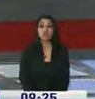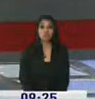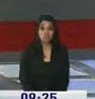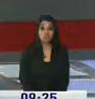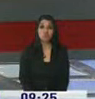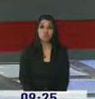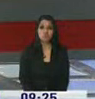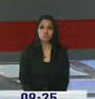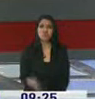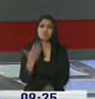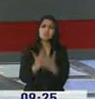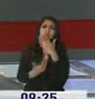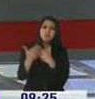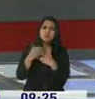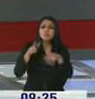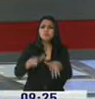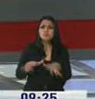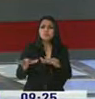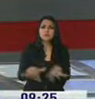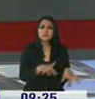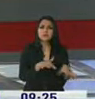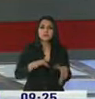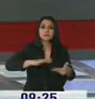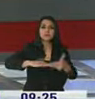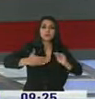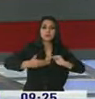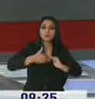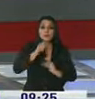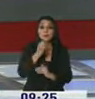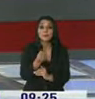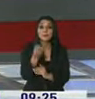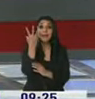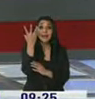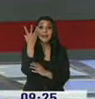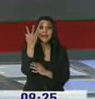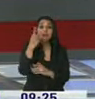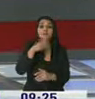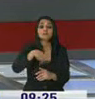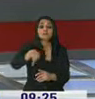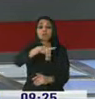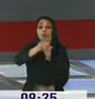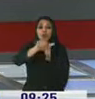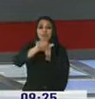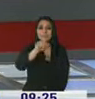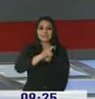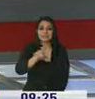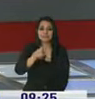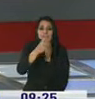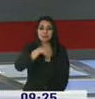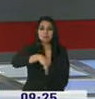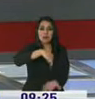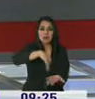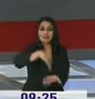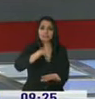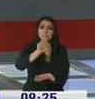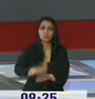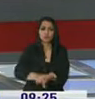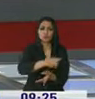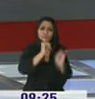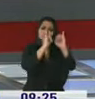Ritos ancestrales se realizaron allá en la comunidad de Agua Blanca, esto es en Puerto López, allá en el sur de Manabí. ¿Por qué lo